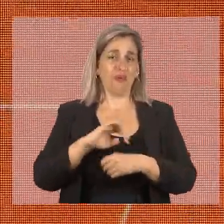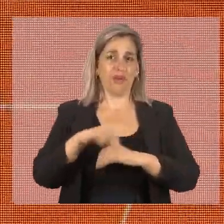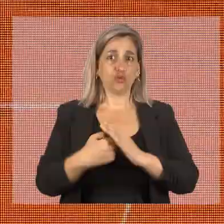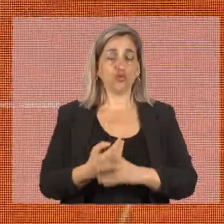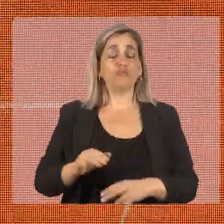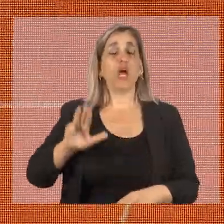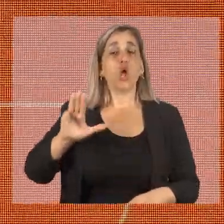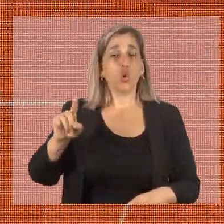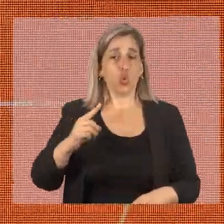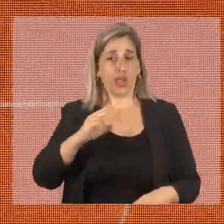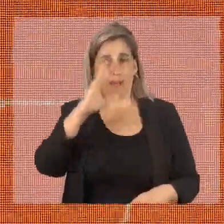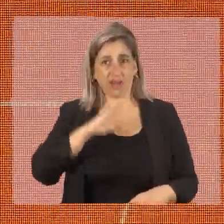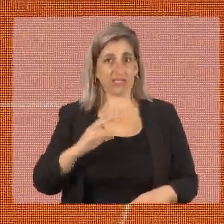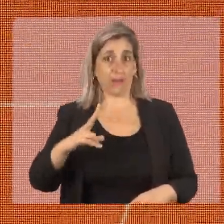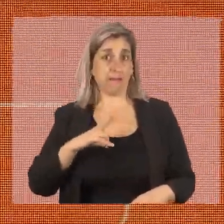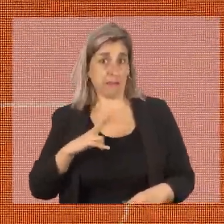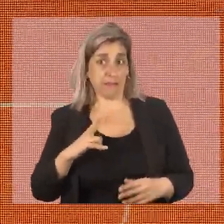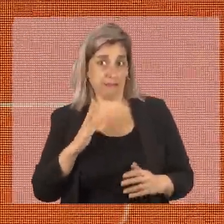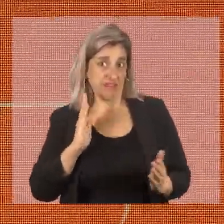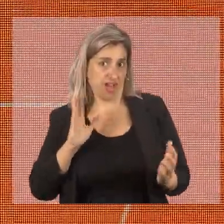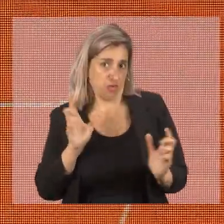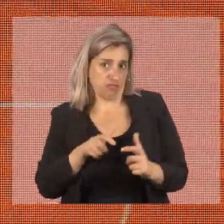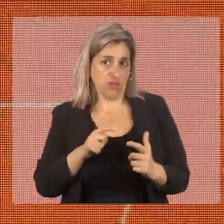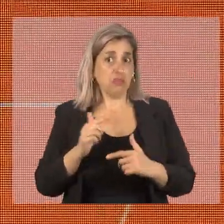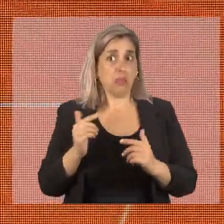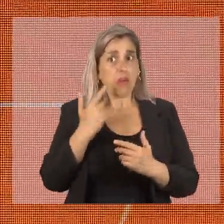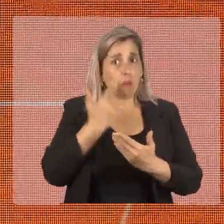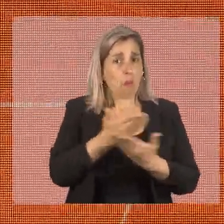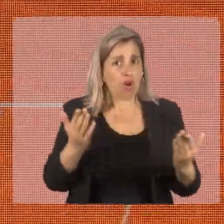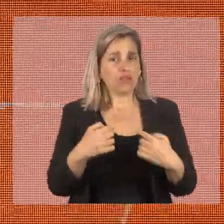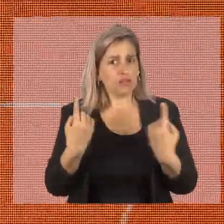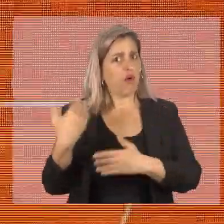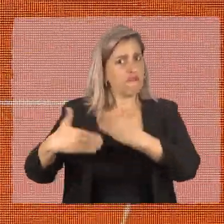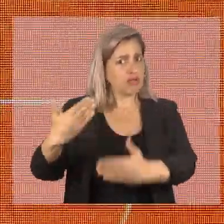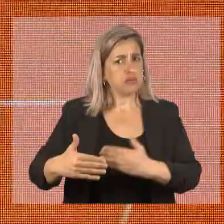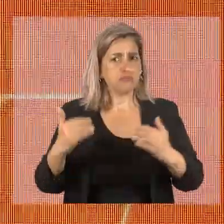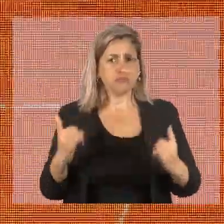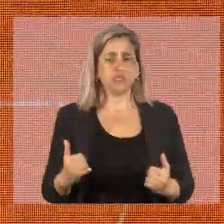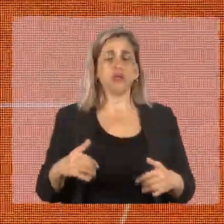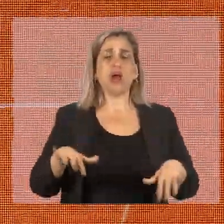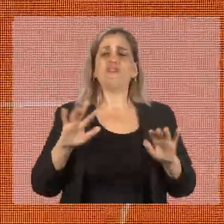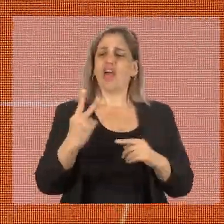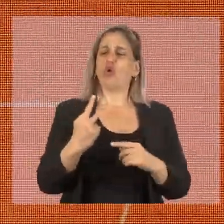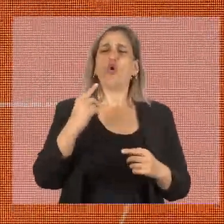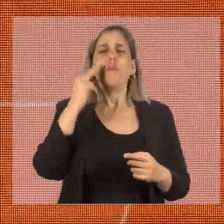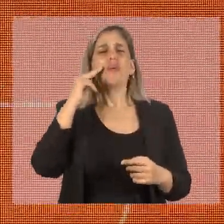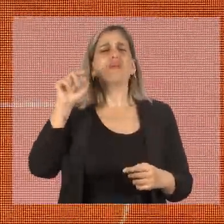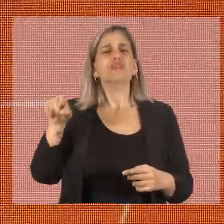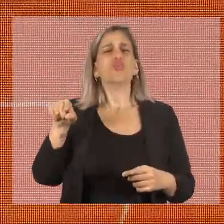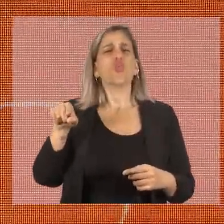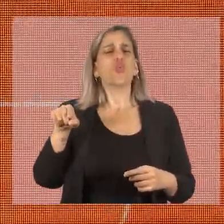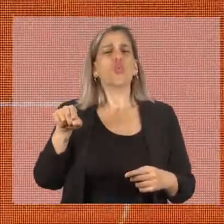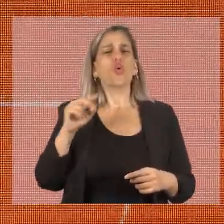Si tanto Lula, que en privado y en público ha manifestado avanzar, aparentemente había dos